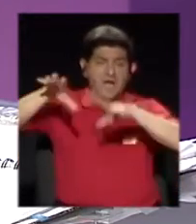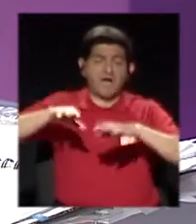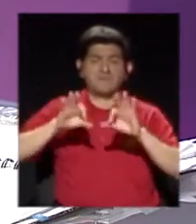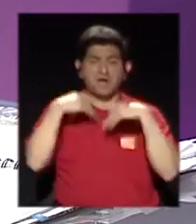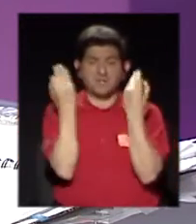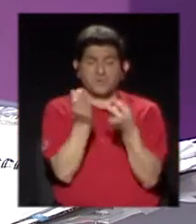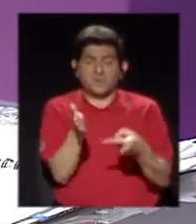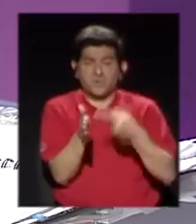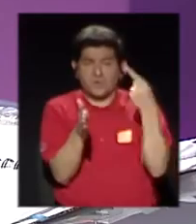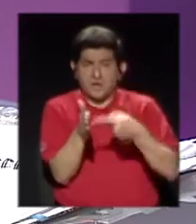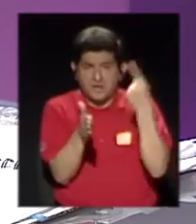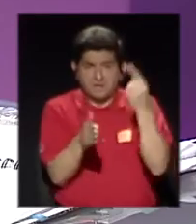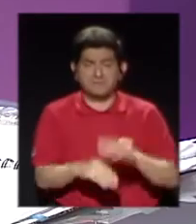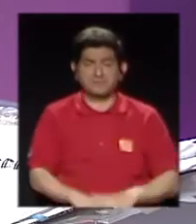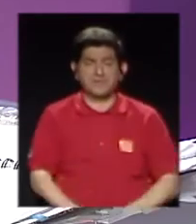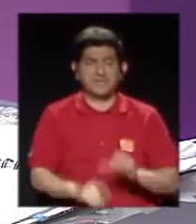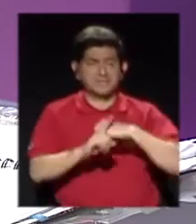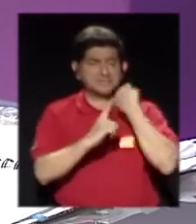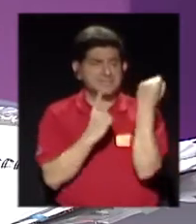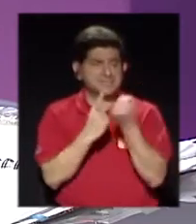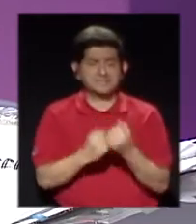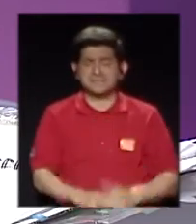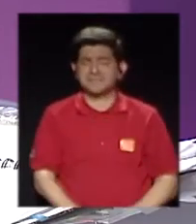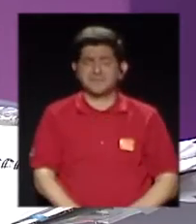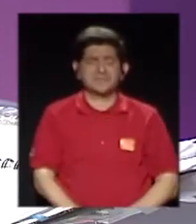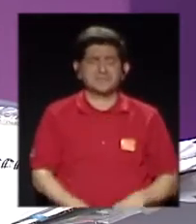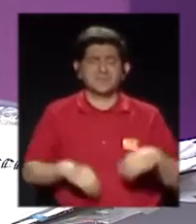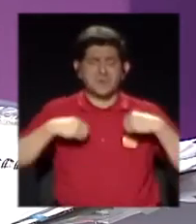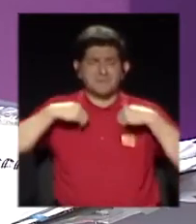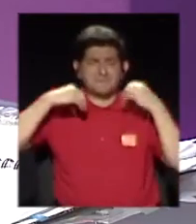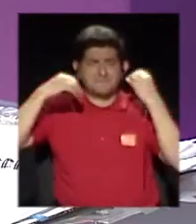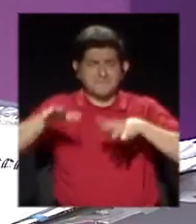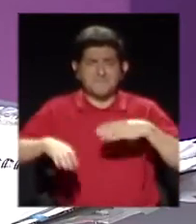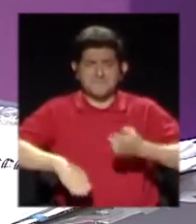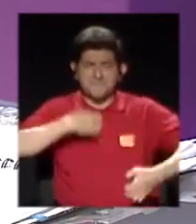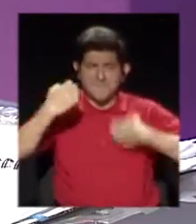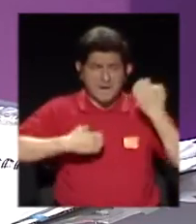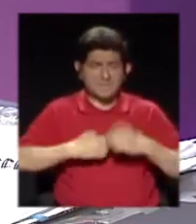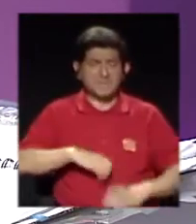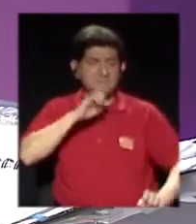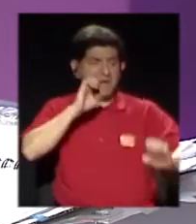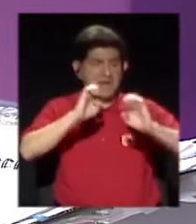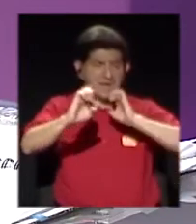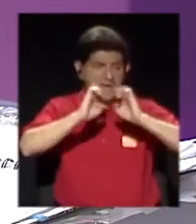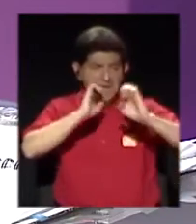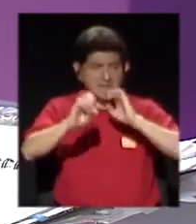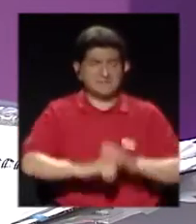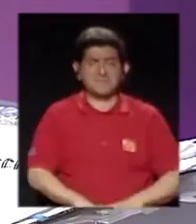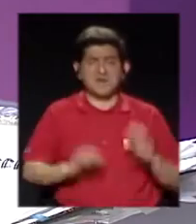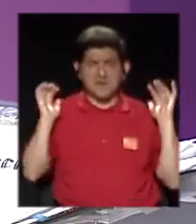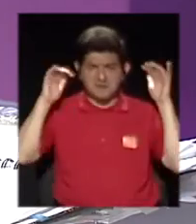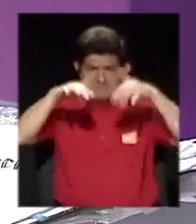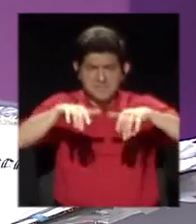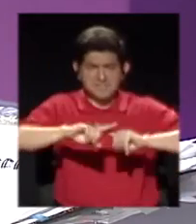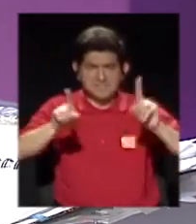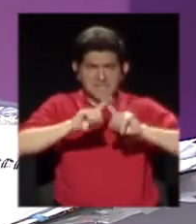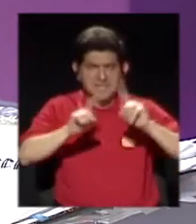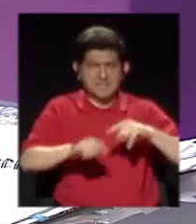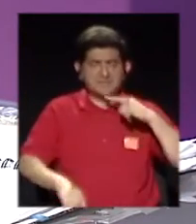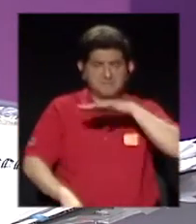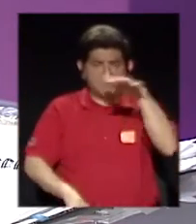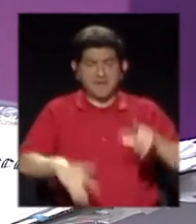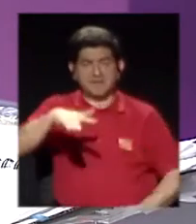a veces de un terrible sentido de pérdida emocional va a ser la entrevista migración y se generan una serie de